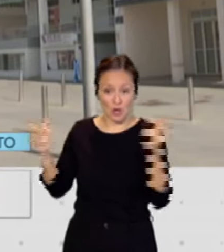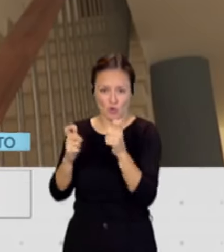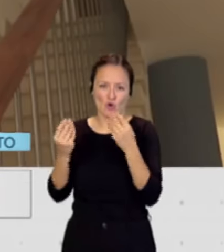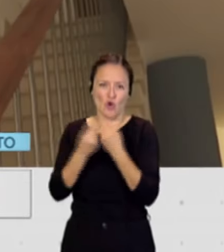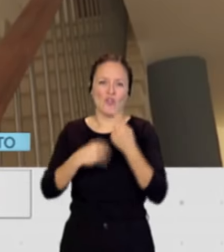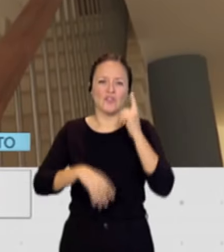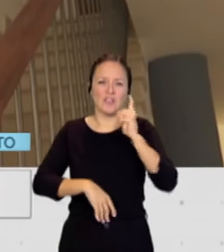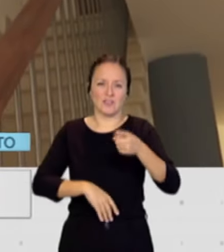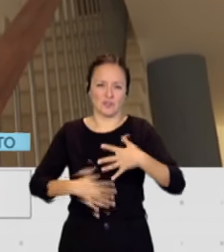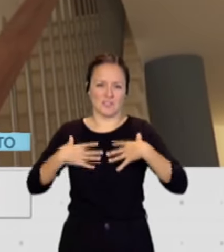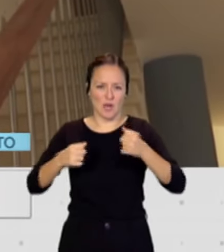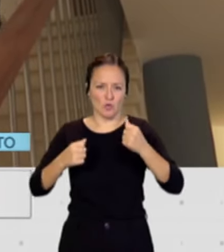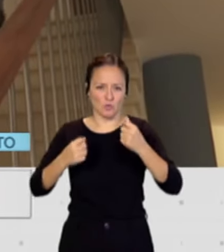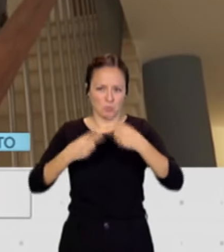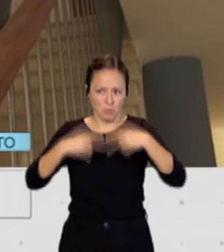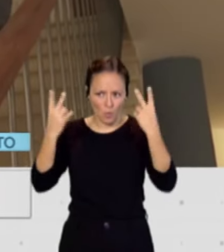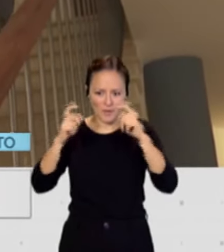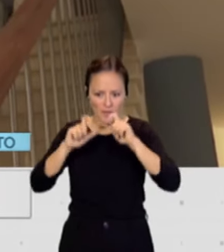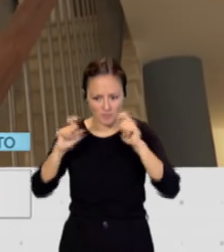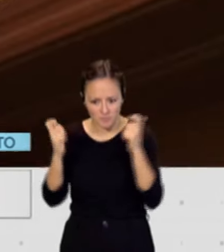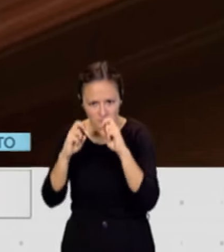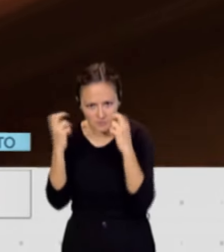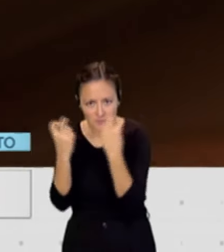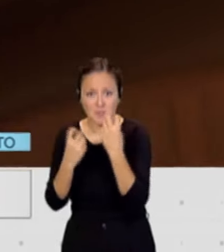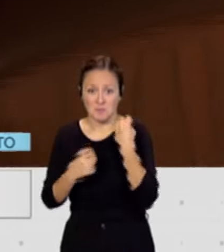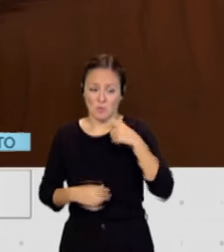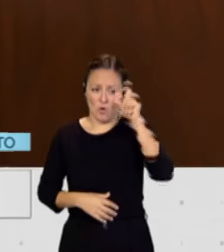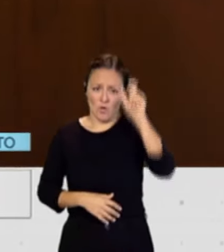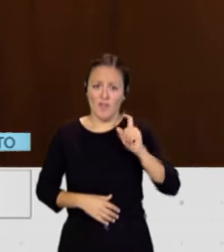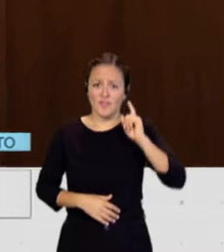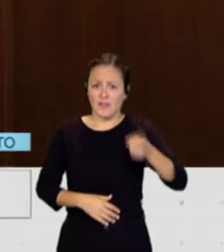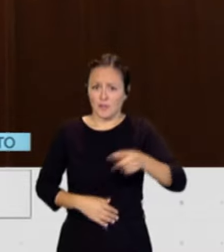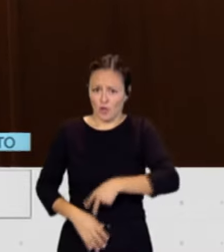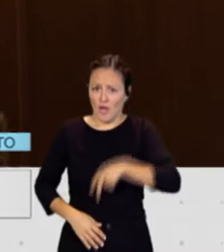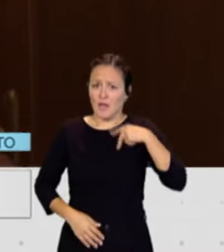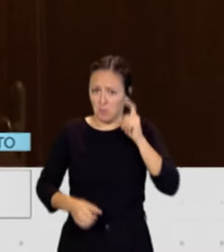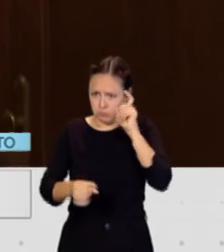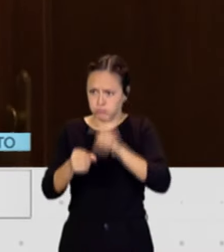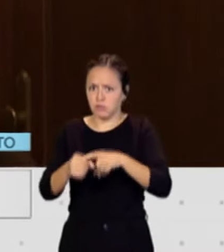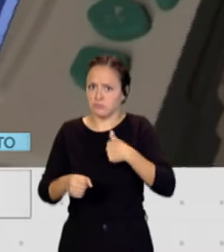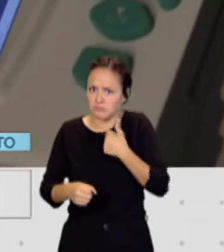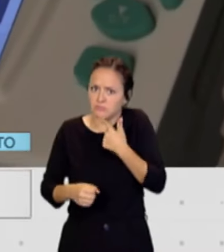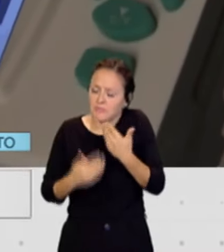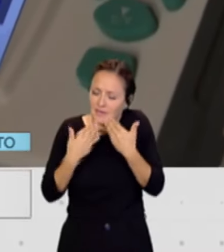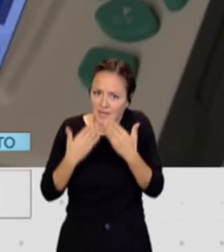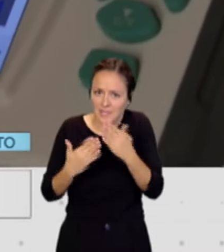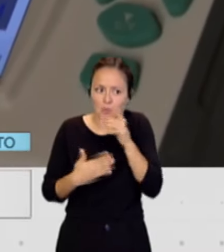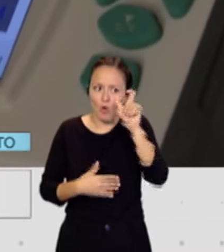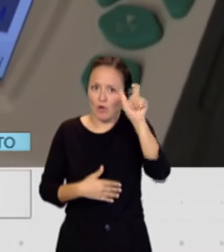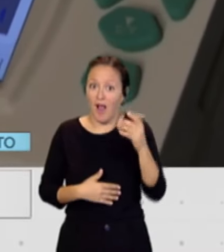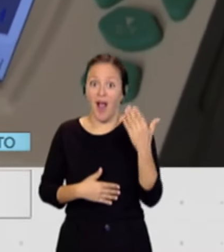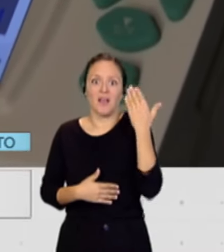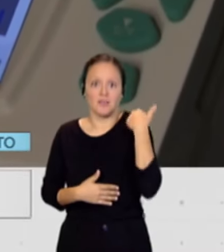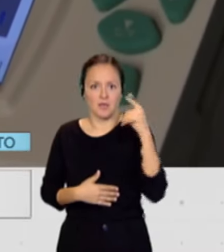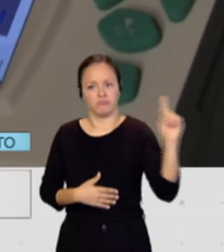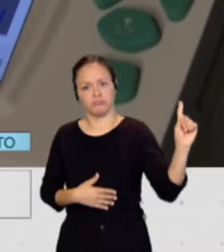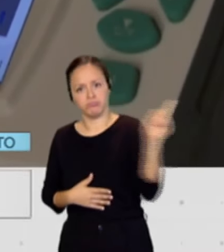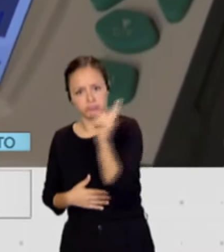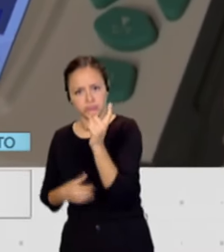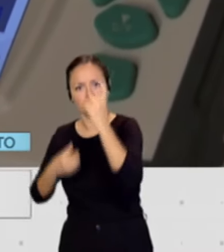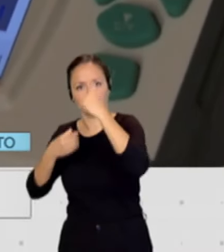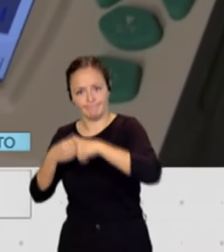pública en la que intervino el el el director general al que agradezco mucho el haber estado ayer para para bueno